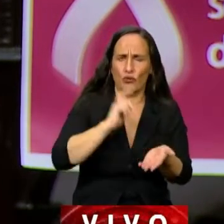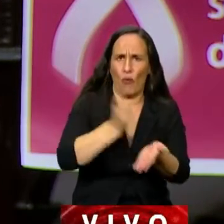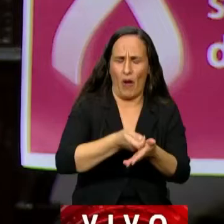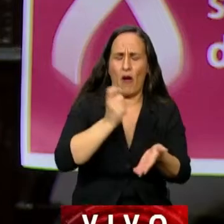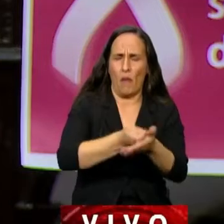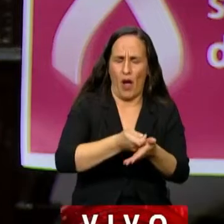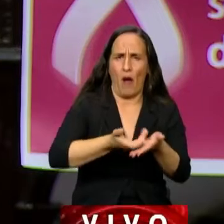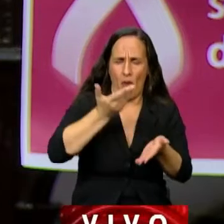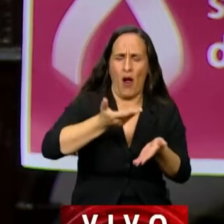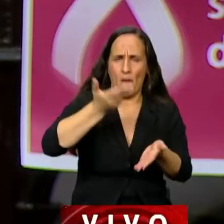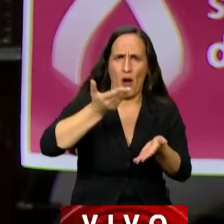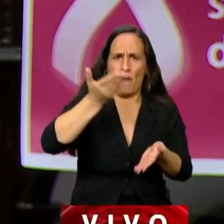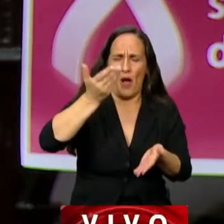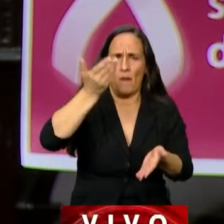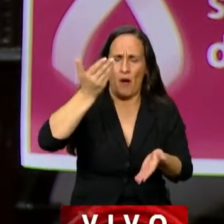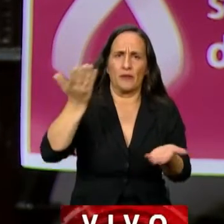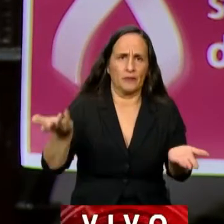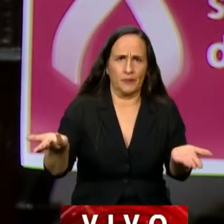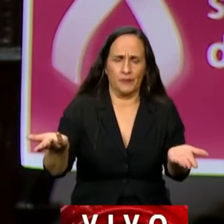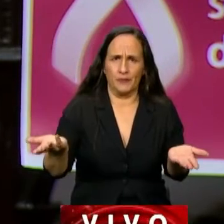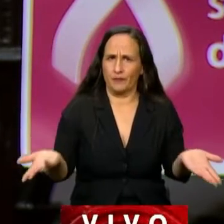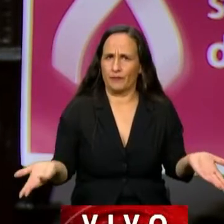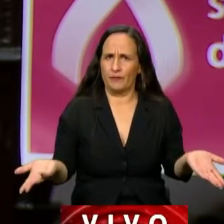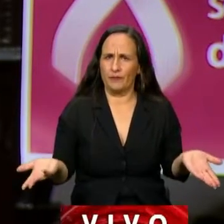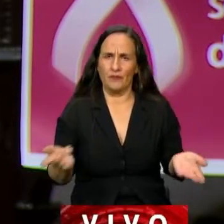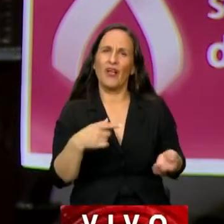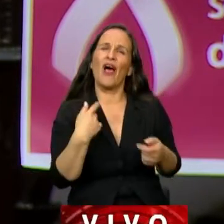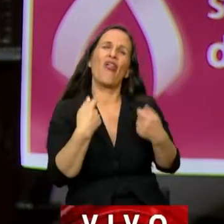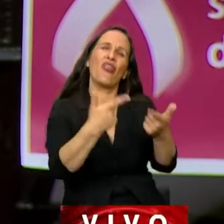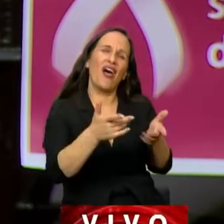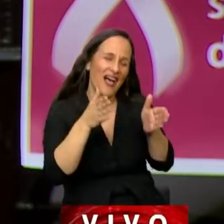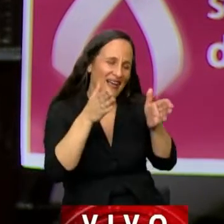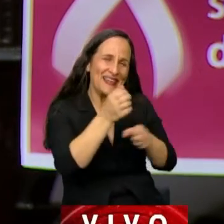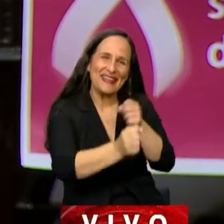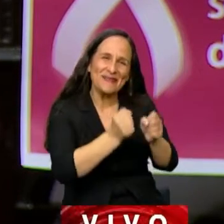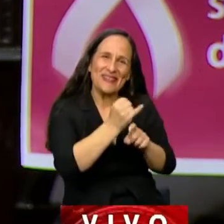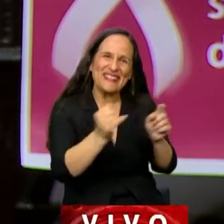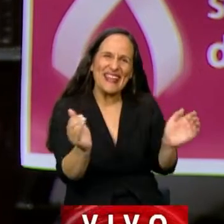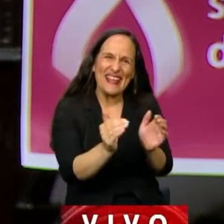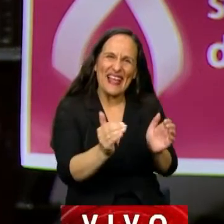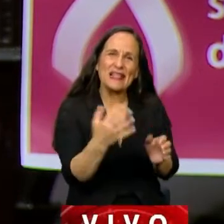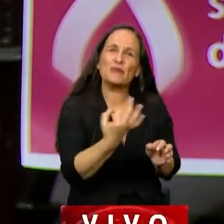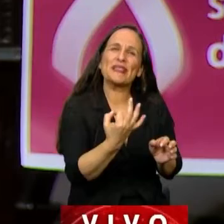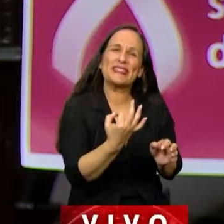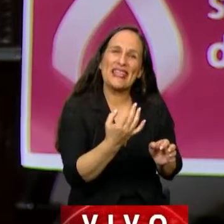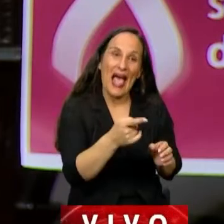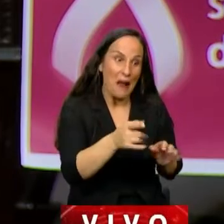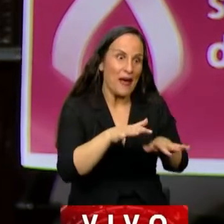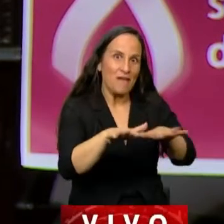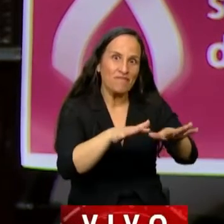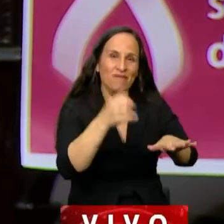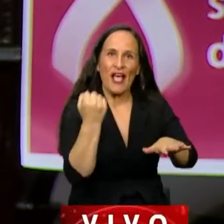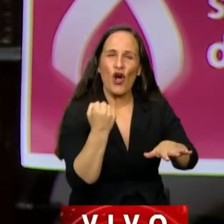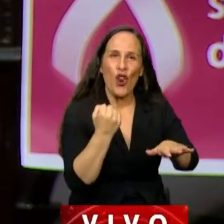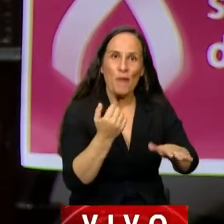impositiva? ¿A dónde va a parar el trato diferencial positivo hacia una pyme como dinamizadora de la economía